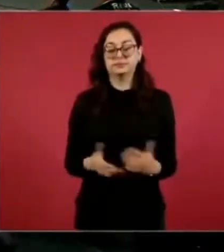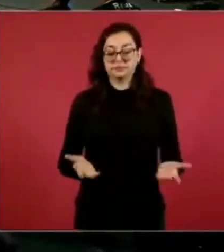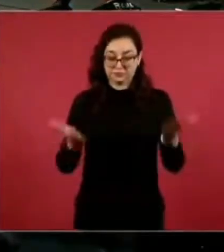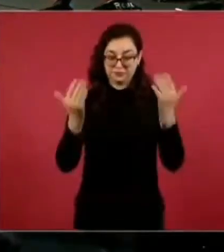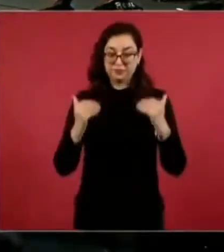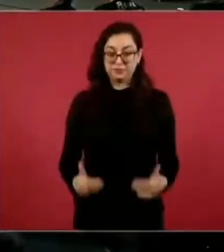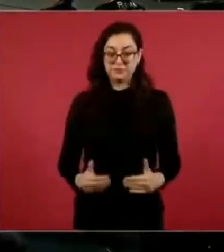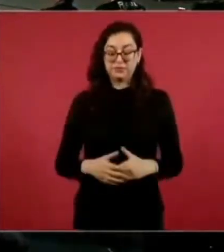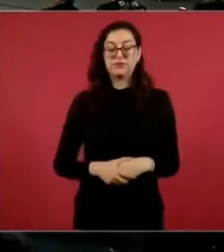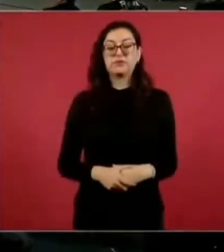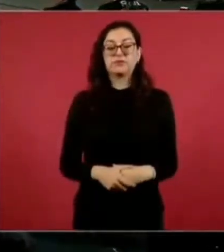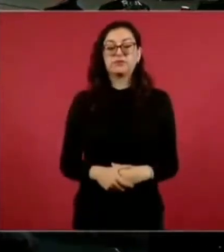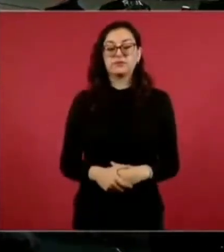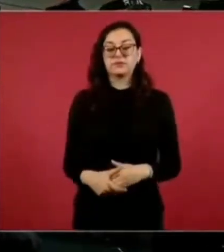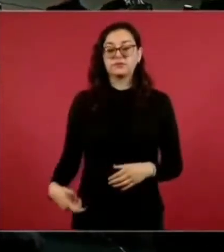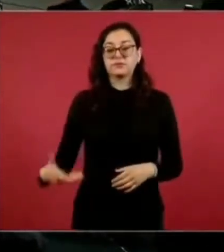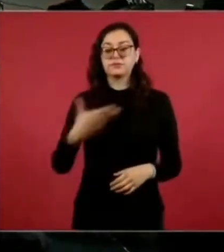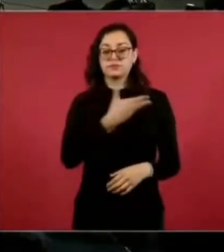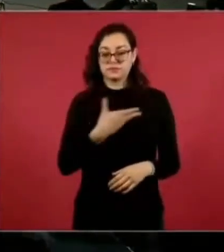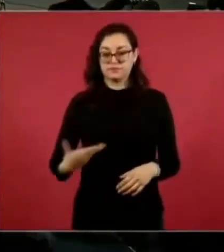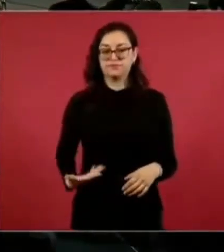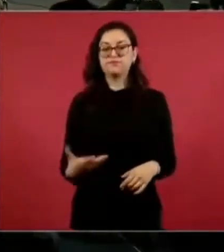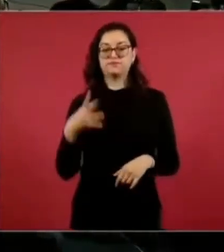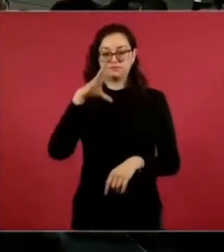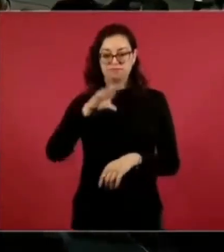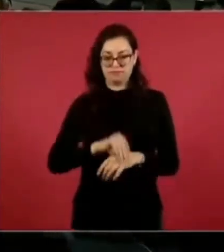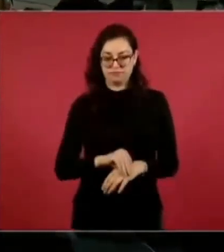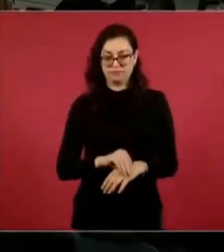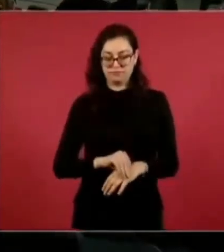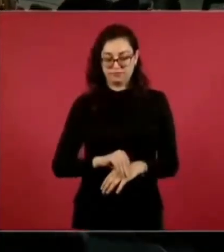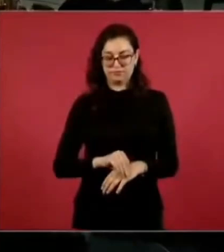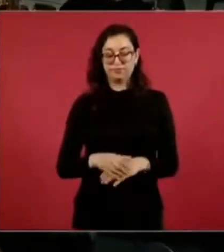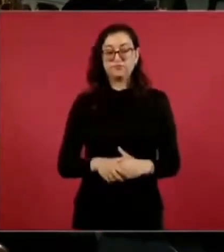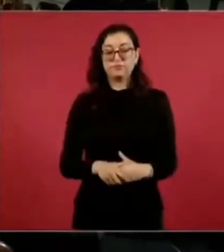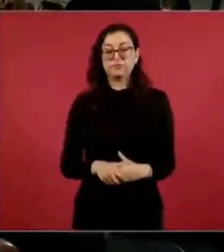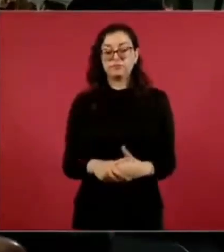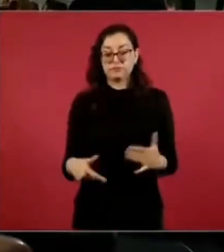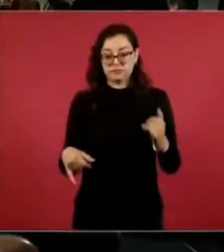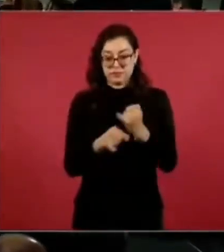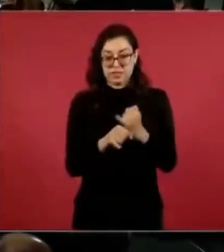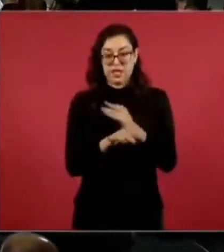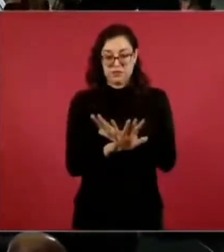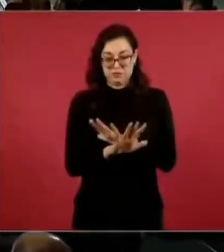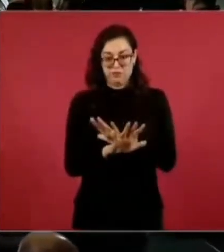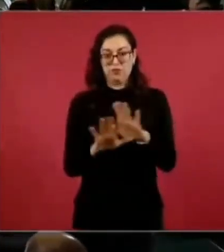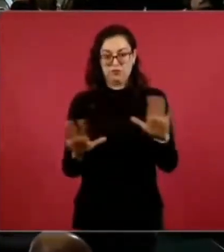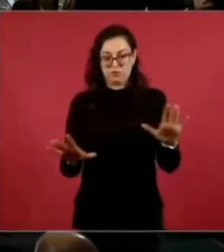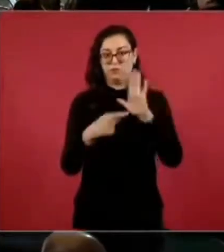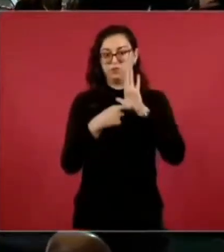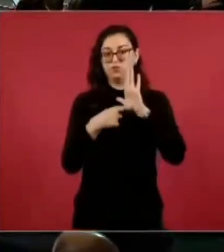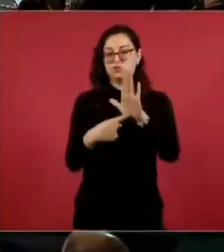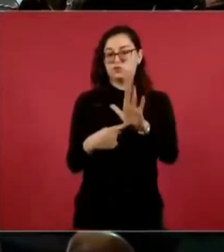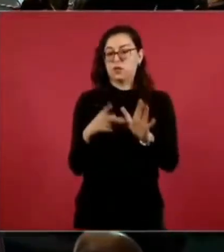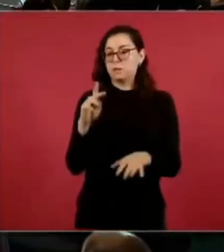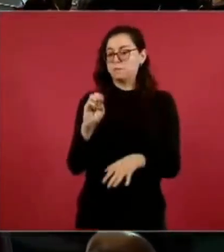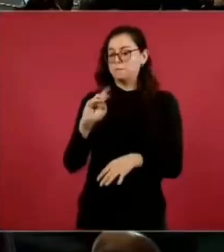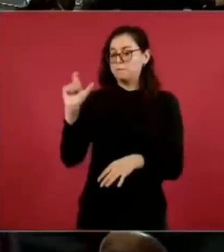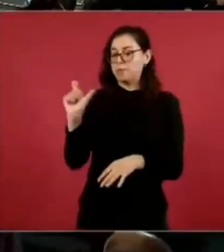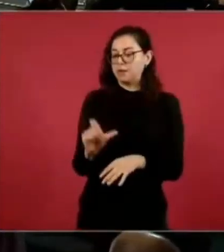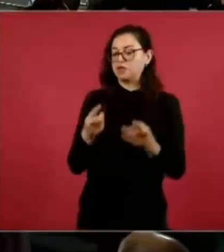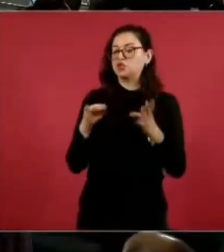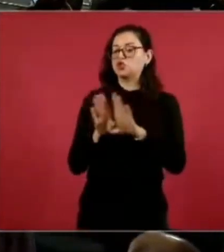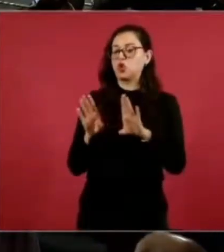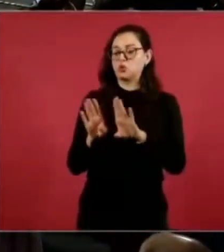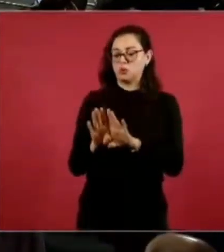Con su permiso, señor presidente, pues les traemos este informe de cómo está Pemex en este momento